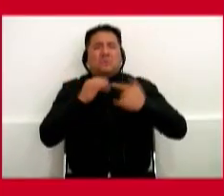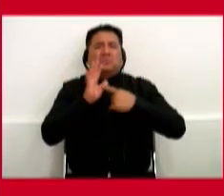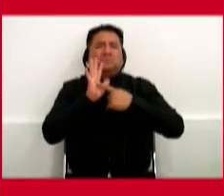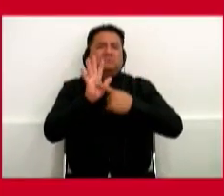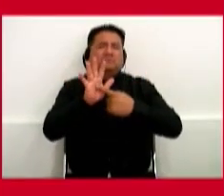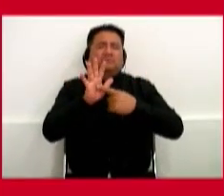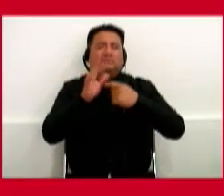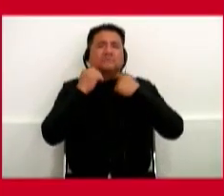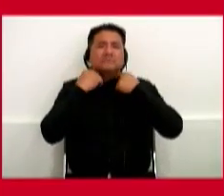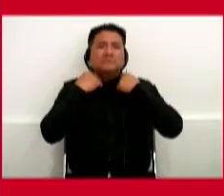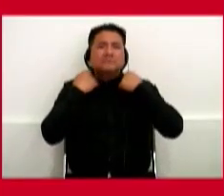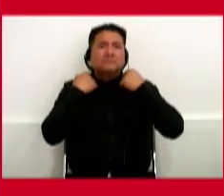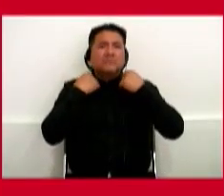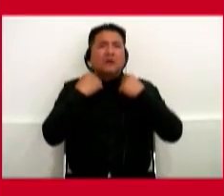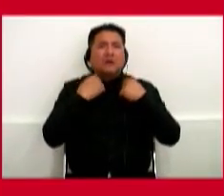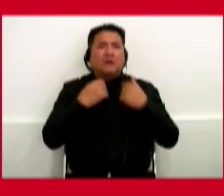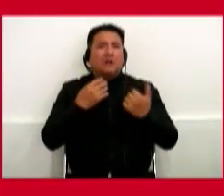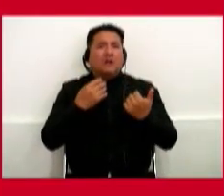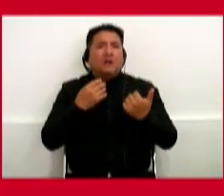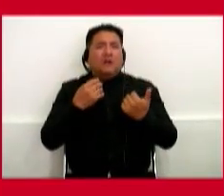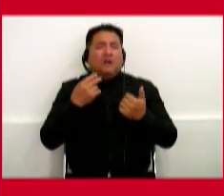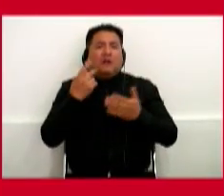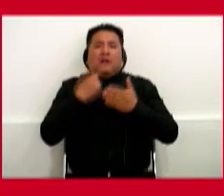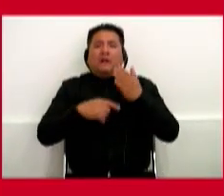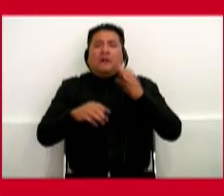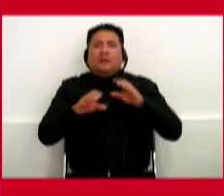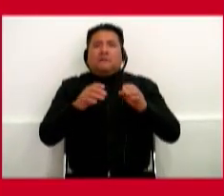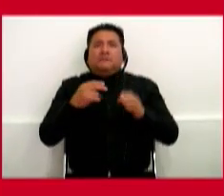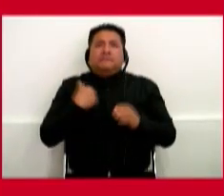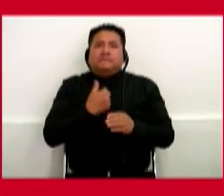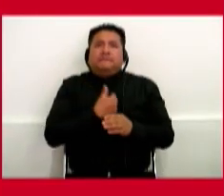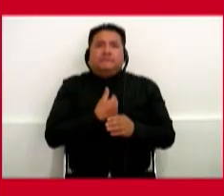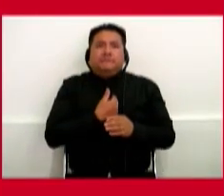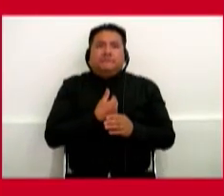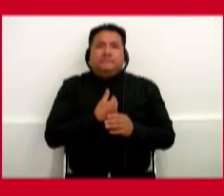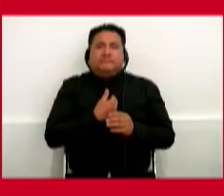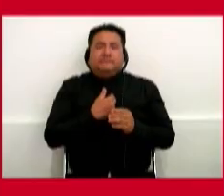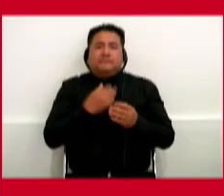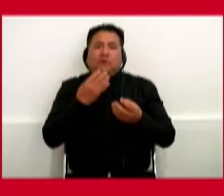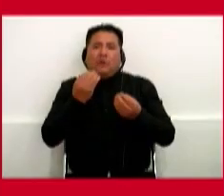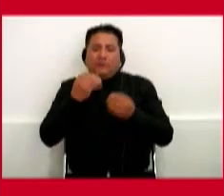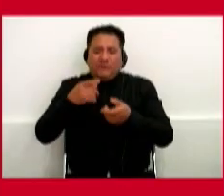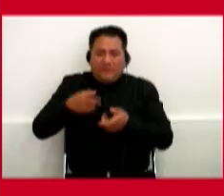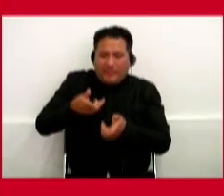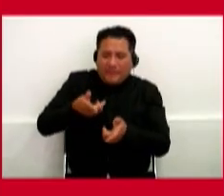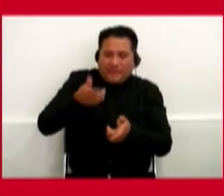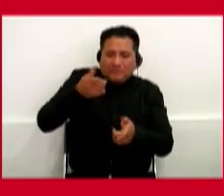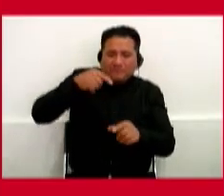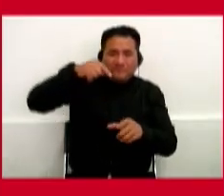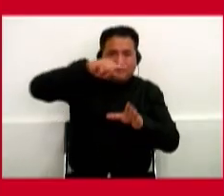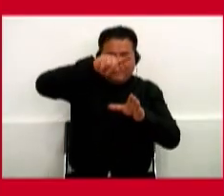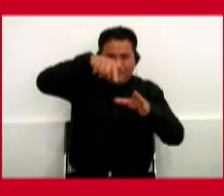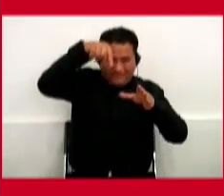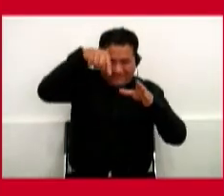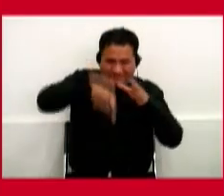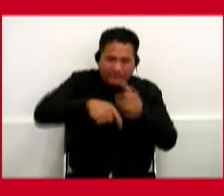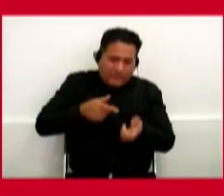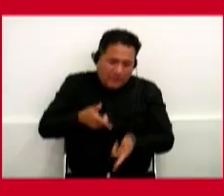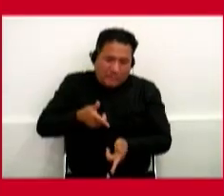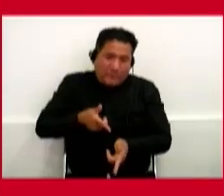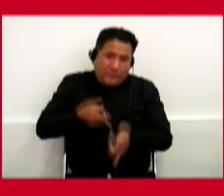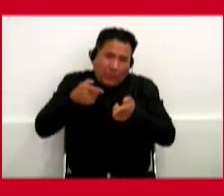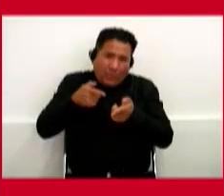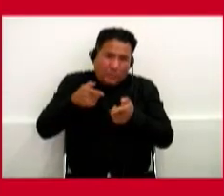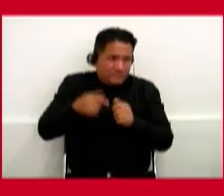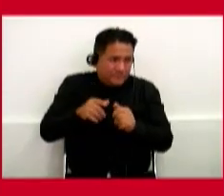hicimos en Condestable, que es la optimización del avance por disparo mediante voladuras en frentes de 28 pies, con sincronización